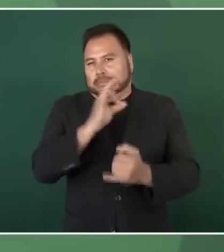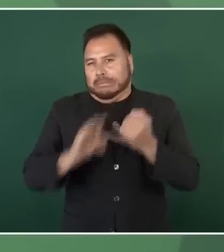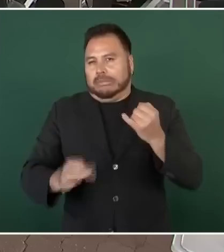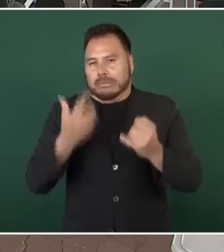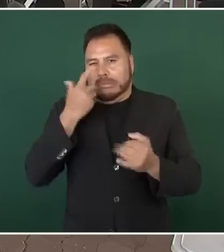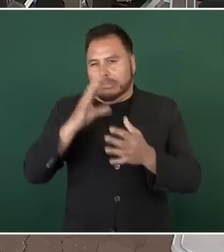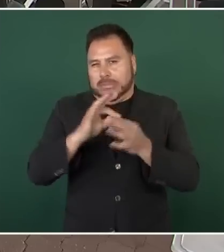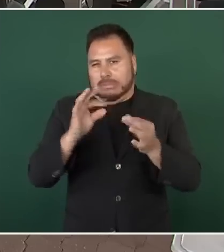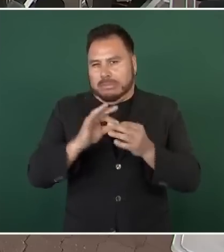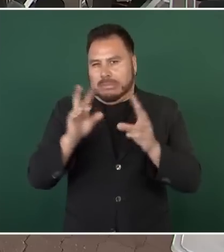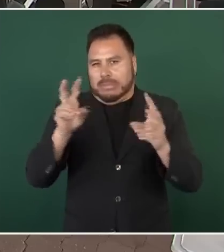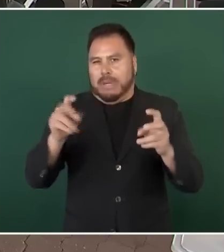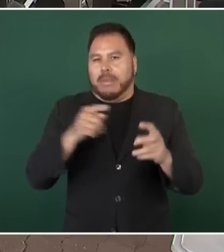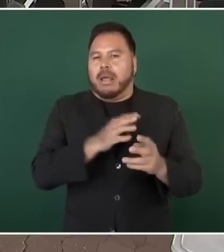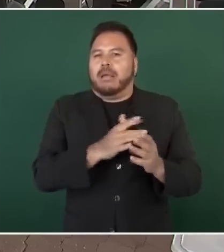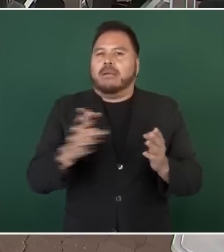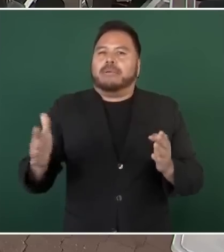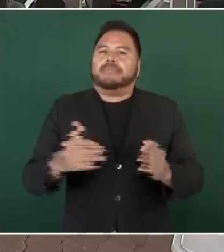de